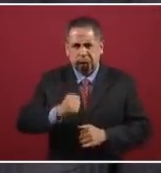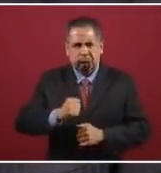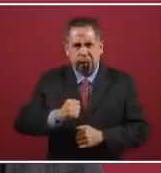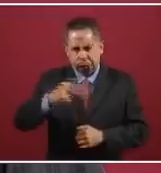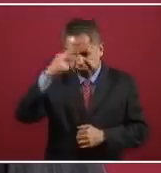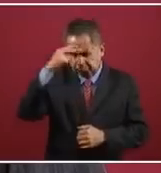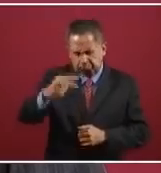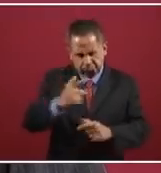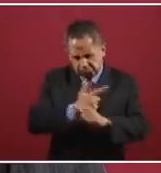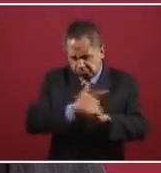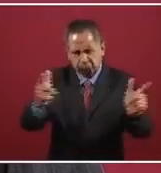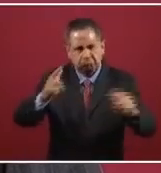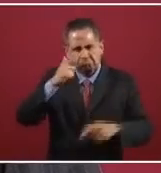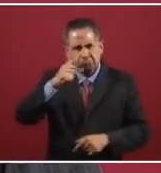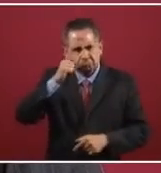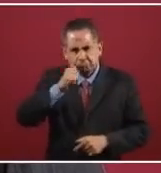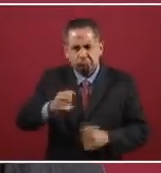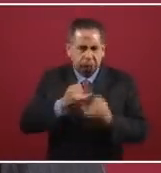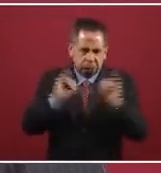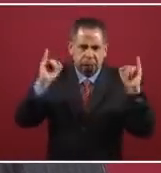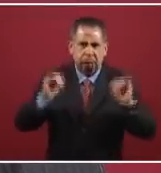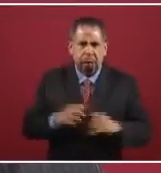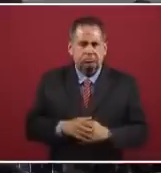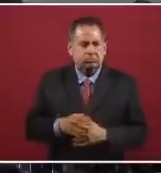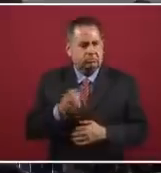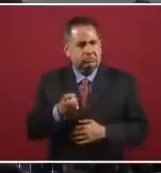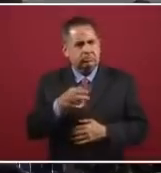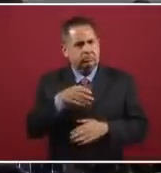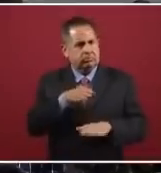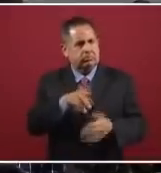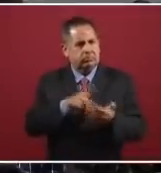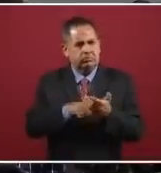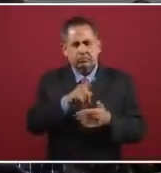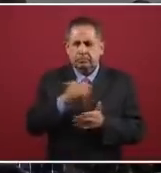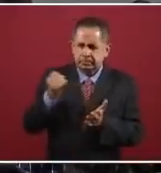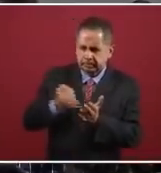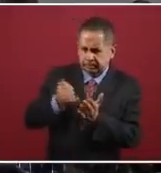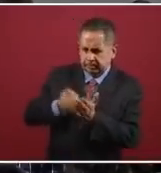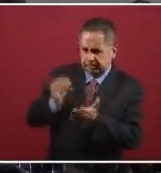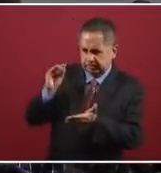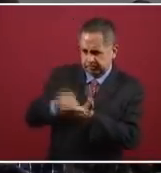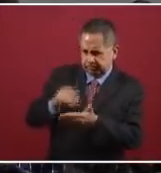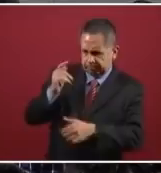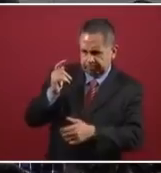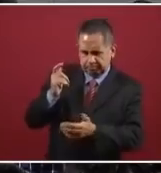es un país libre, un país independiente. En este asunto de los aranceles